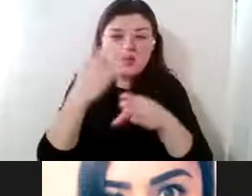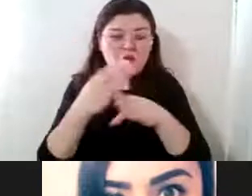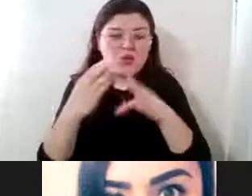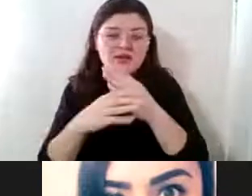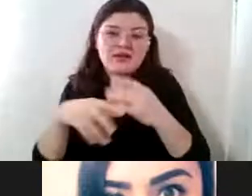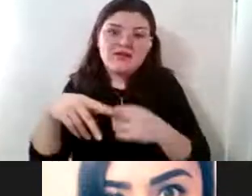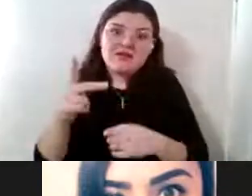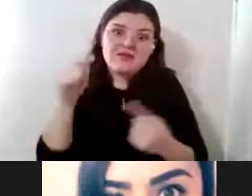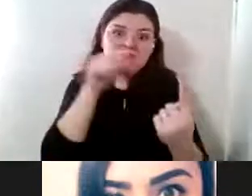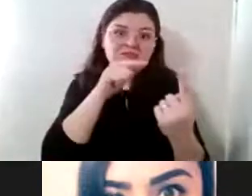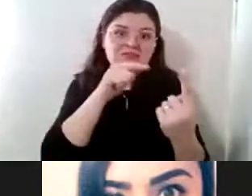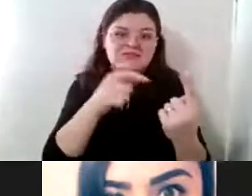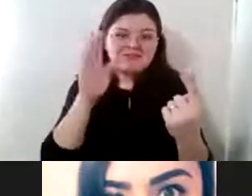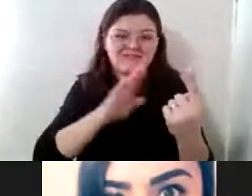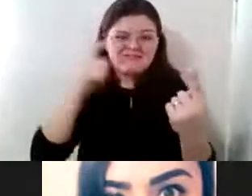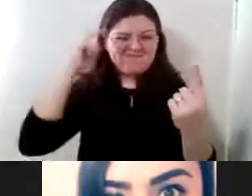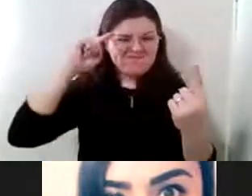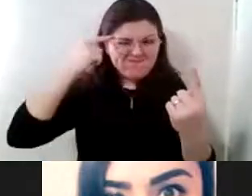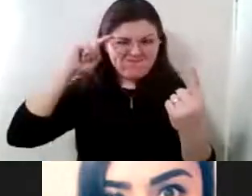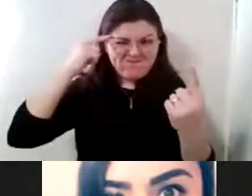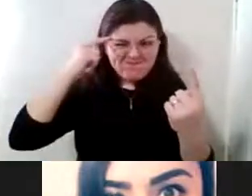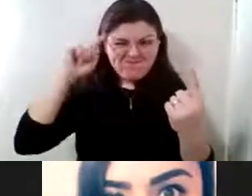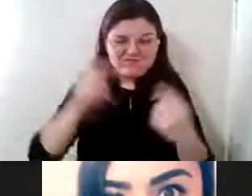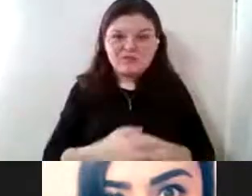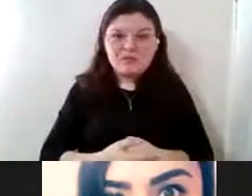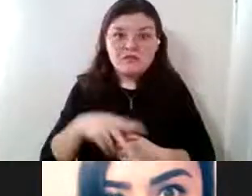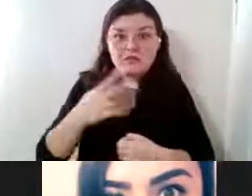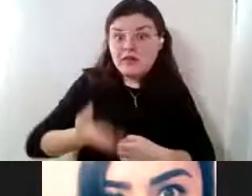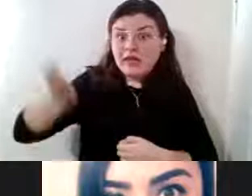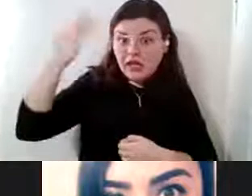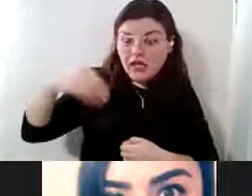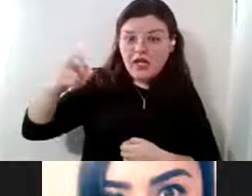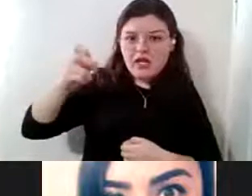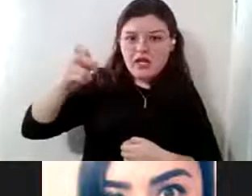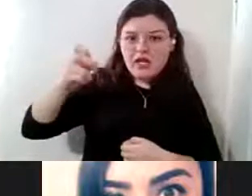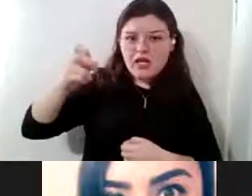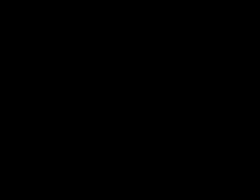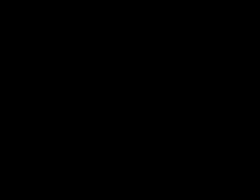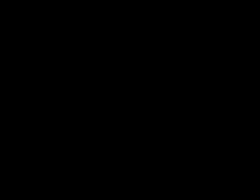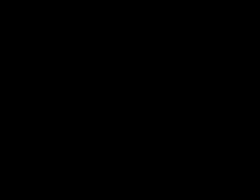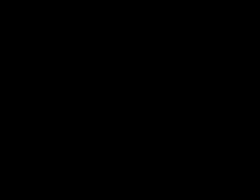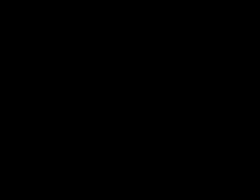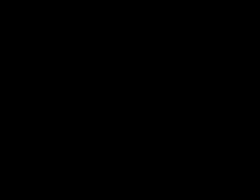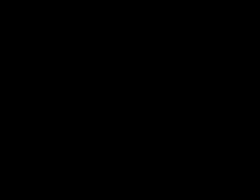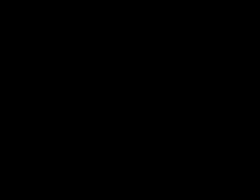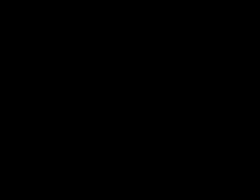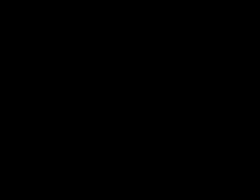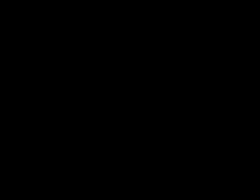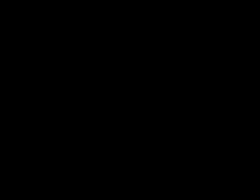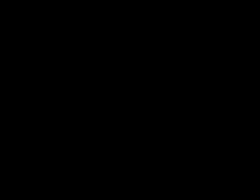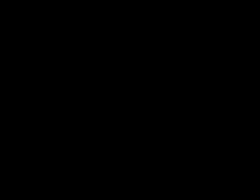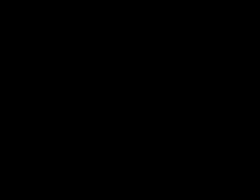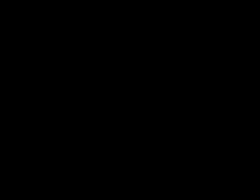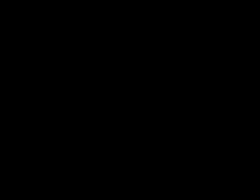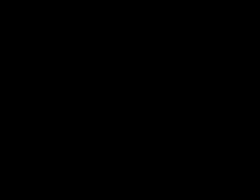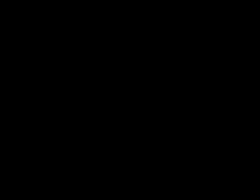mal genio. El otro día, por ejemplo, a la hora de la lectura, Estela escogió un libro precioso con